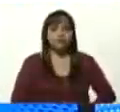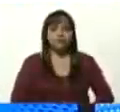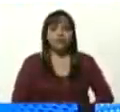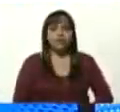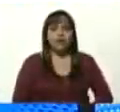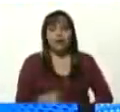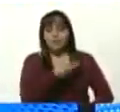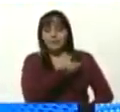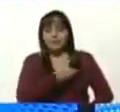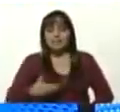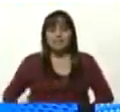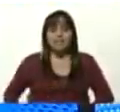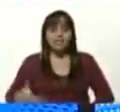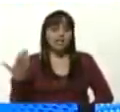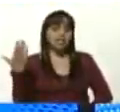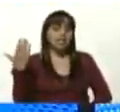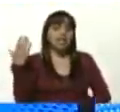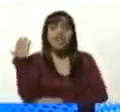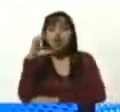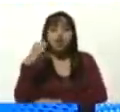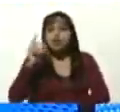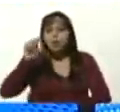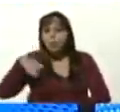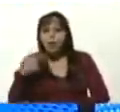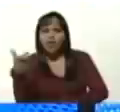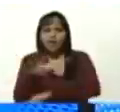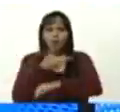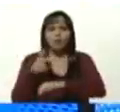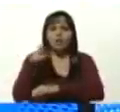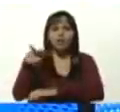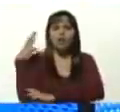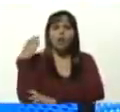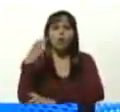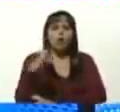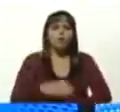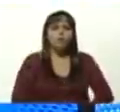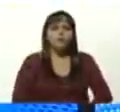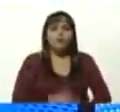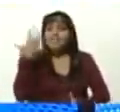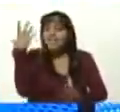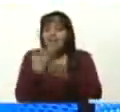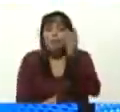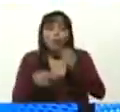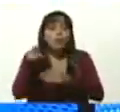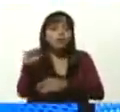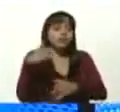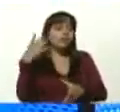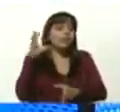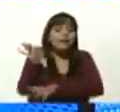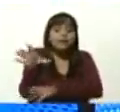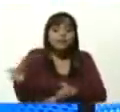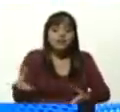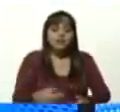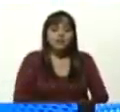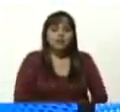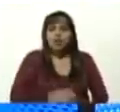Presidente de Colombia, que no puede gobernar Colombia, que se le fue de las manos ese país.